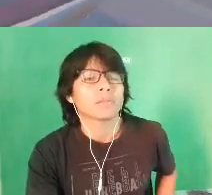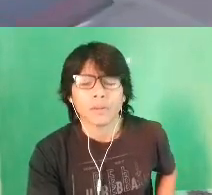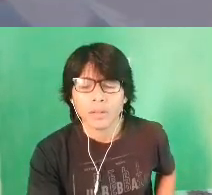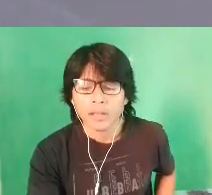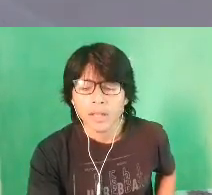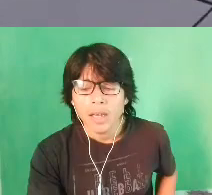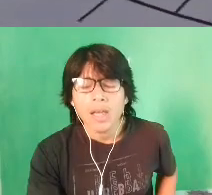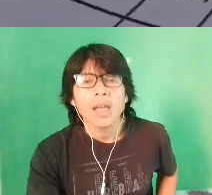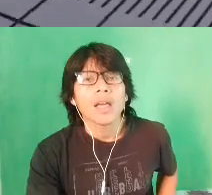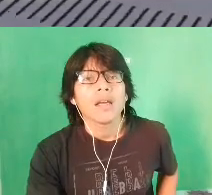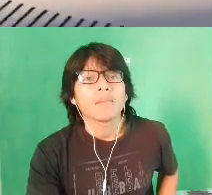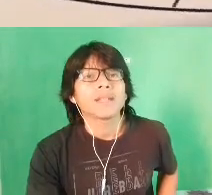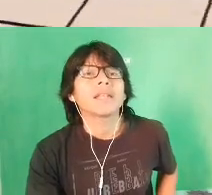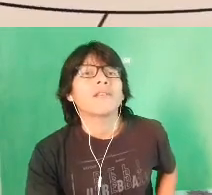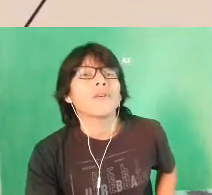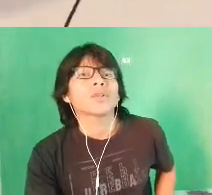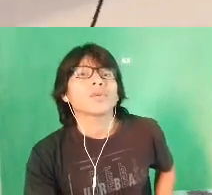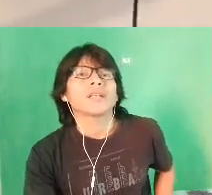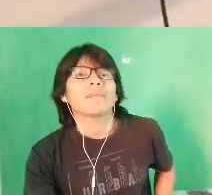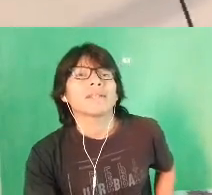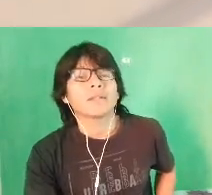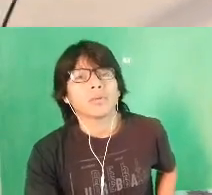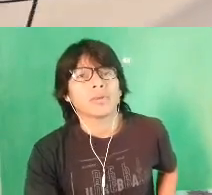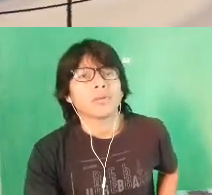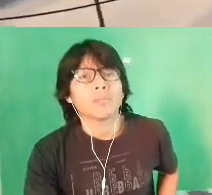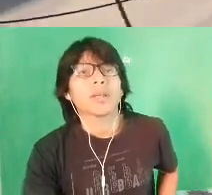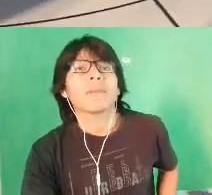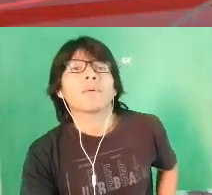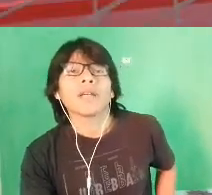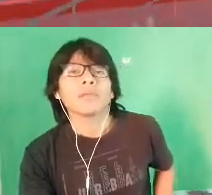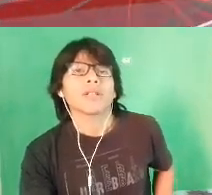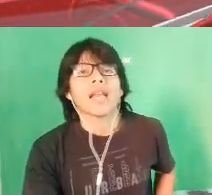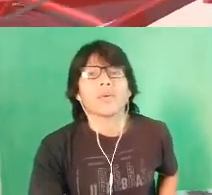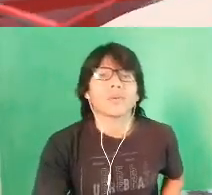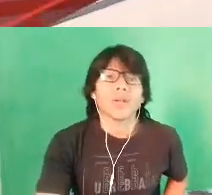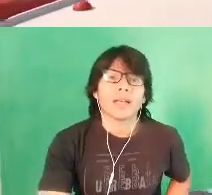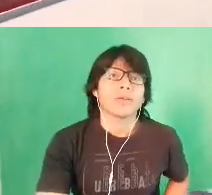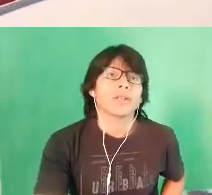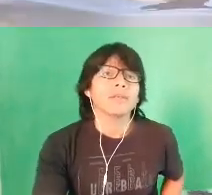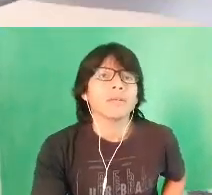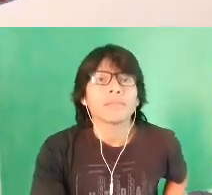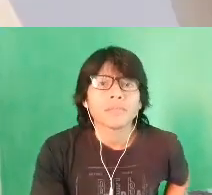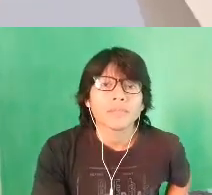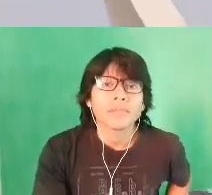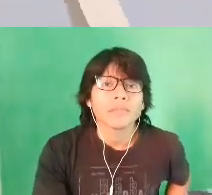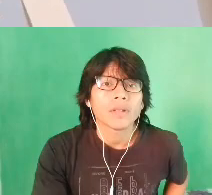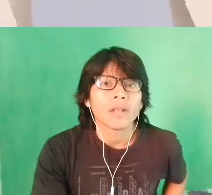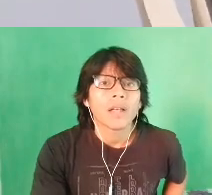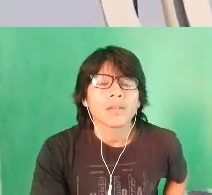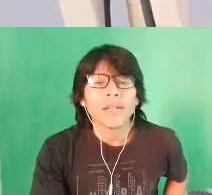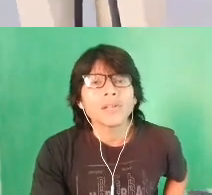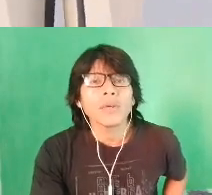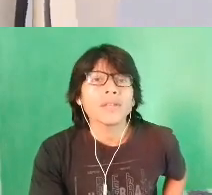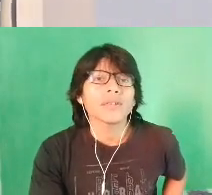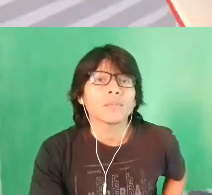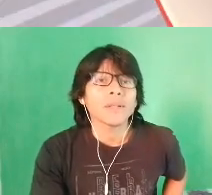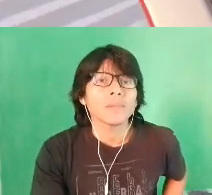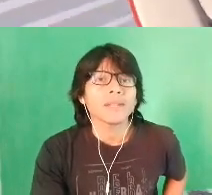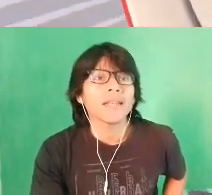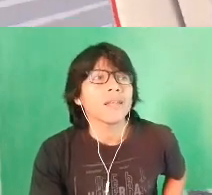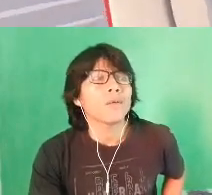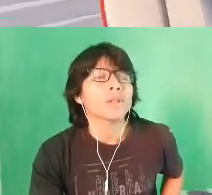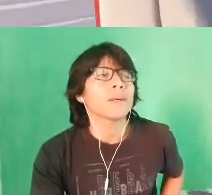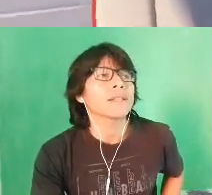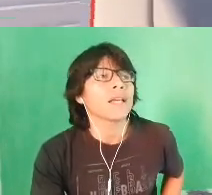fueran pocas personas, Vicente Fox nos llama a Simios porque apoyamos a la doctora Claudia Sheinbaum. Tres duritos